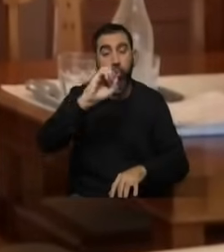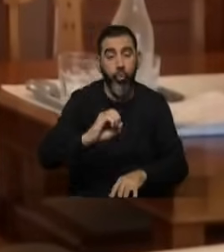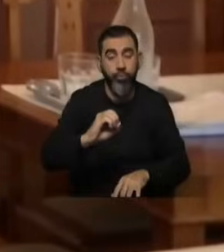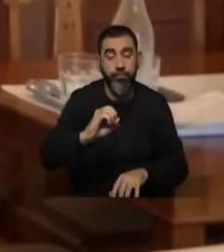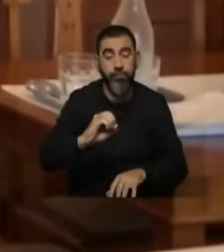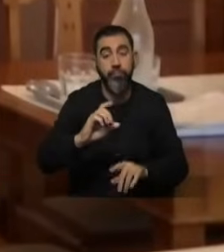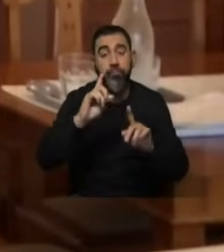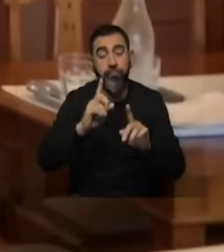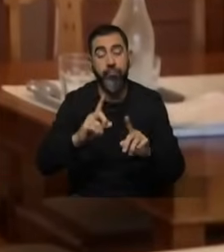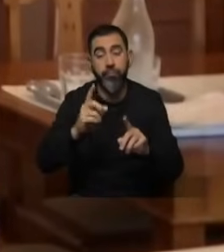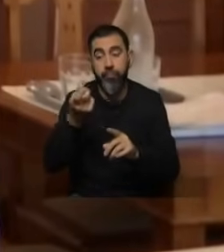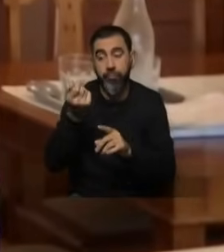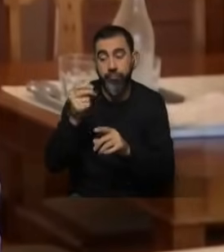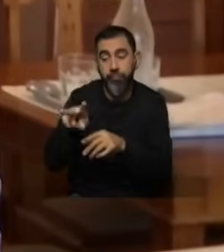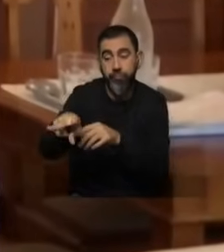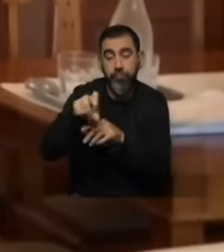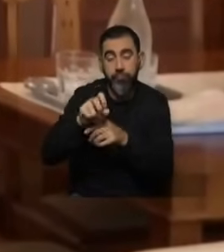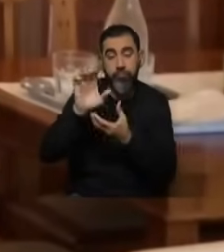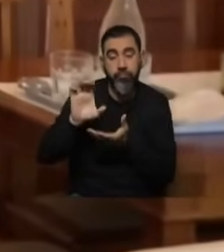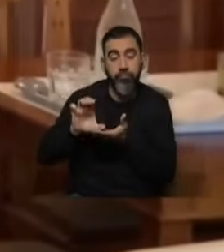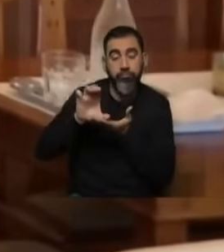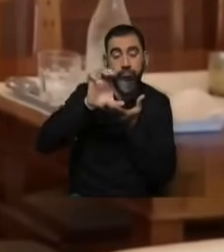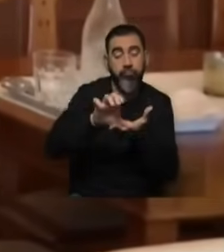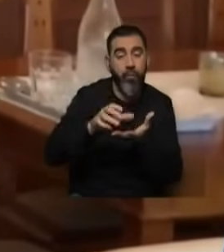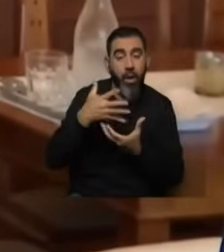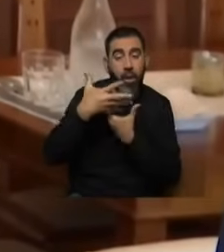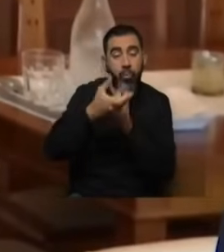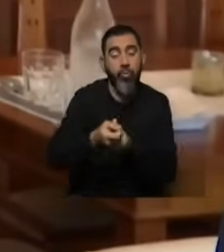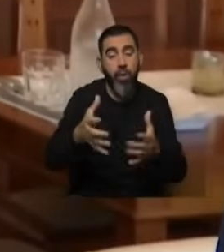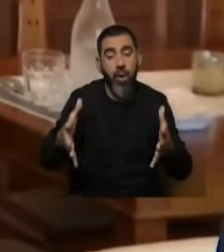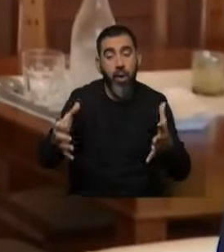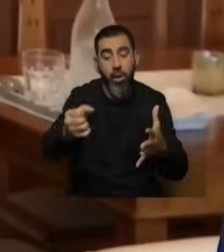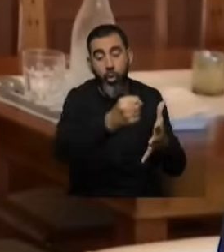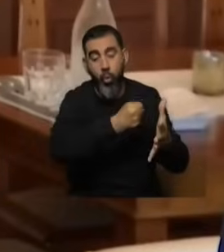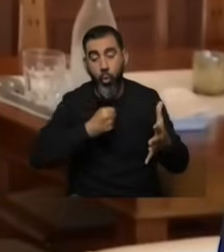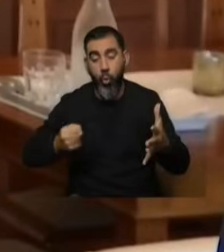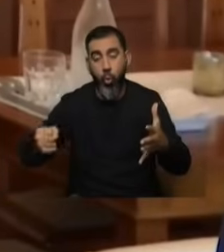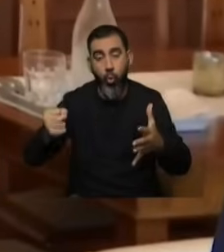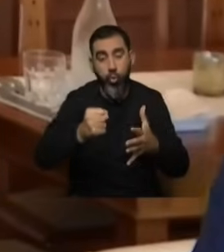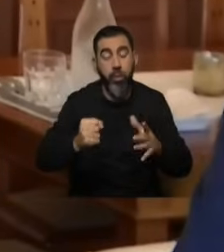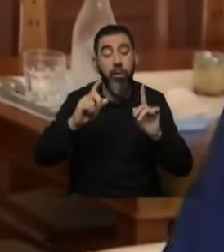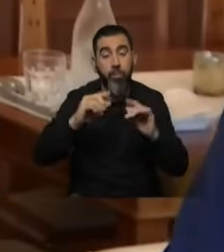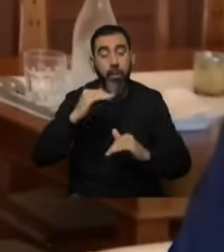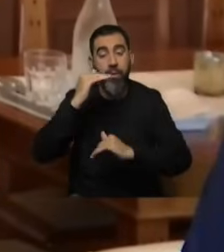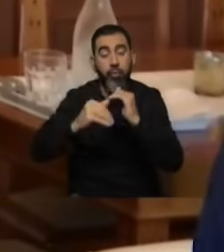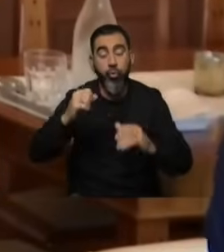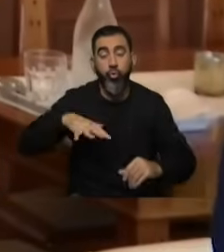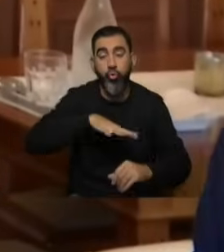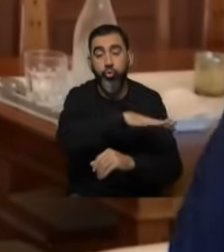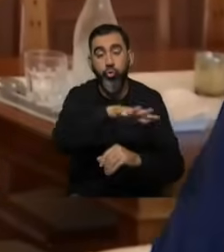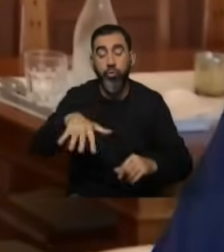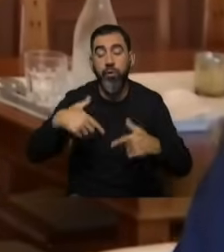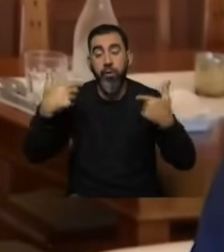recolectando fondos para asistir a las ollas a través de el departamento de desarrollo social de la intendencia de